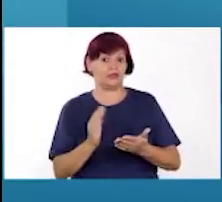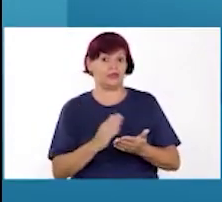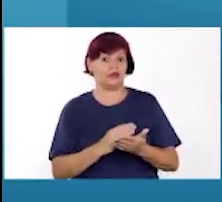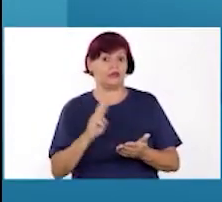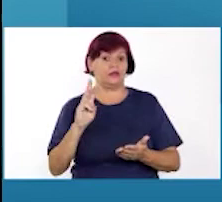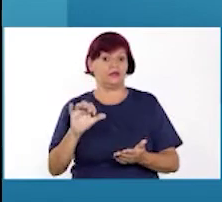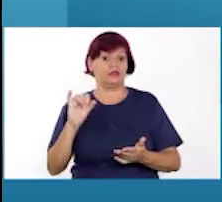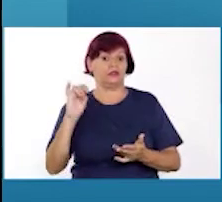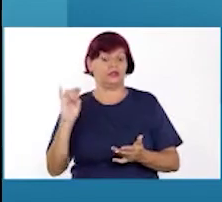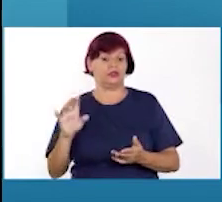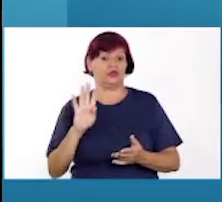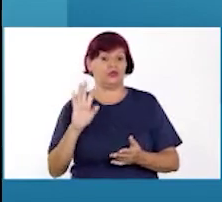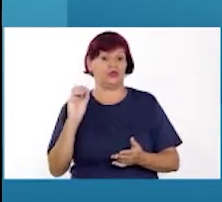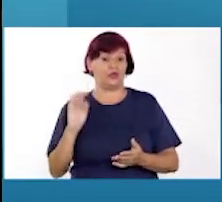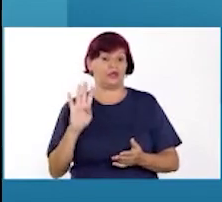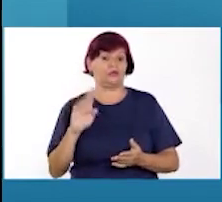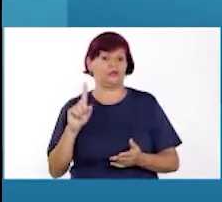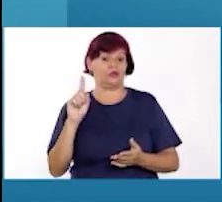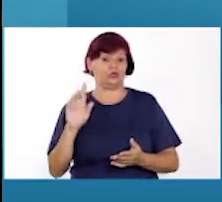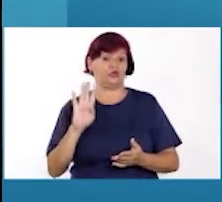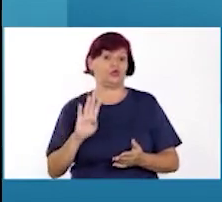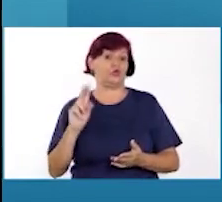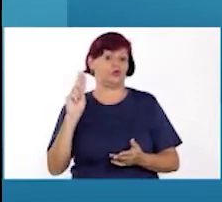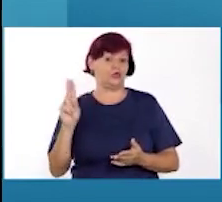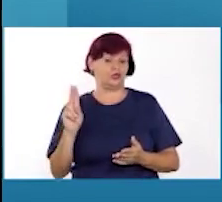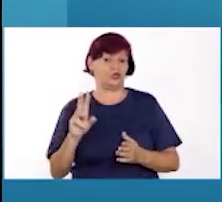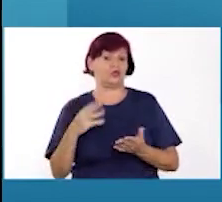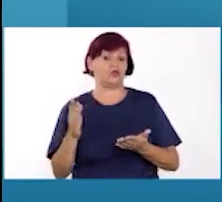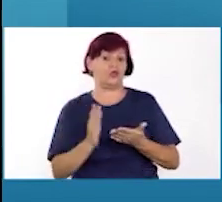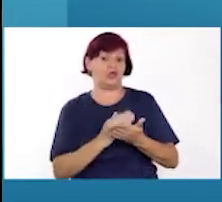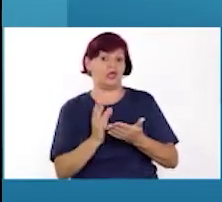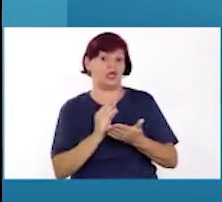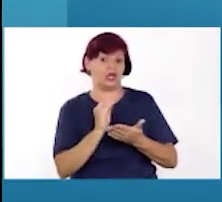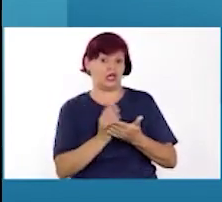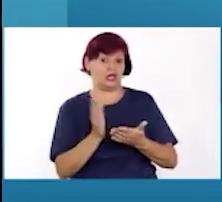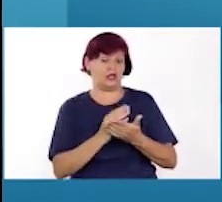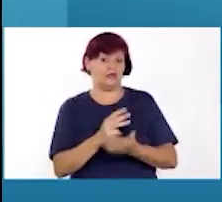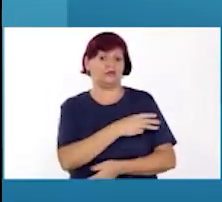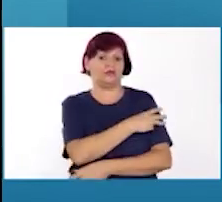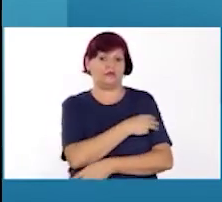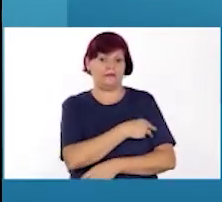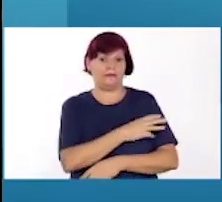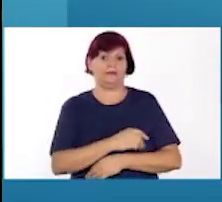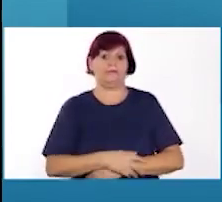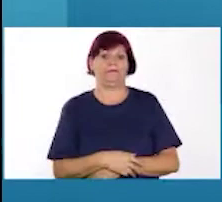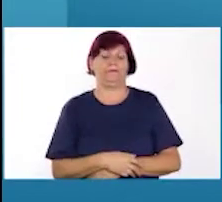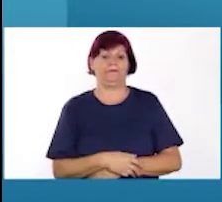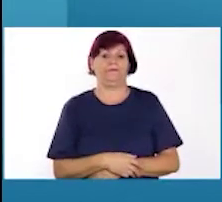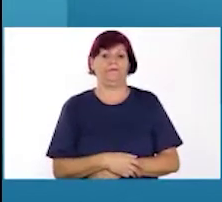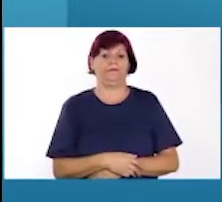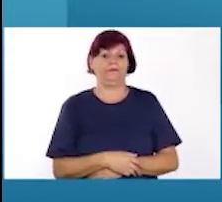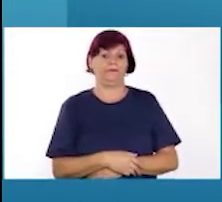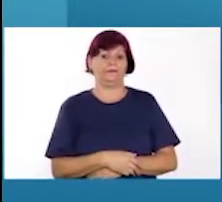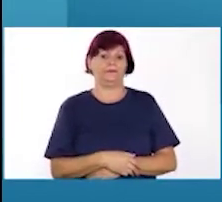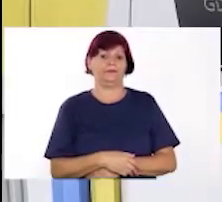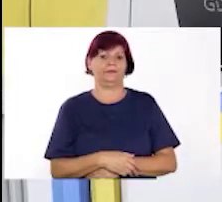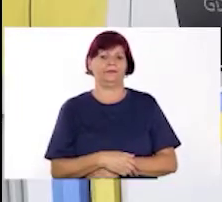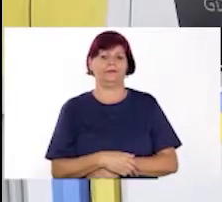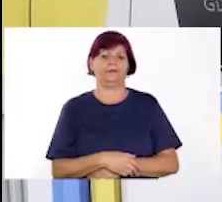páginas 39, 40, 41 y 42 de temas de historia contemporánea de nivel medio superior.